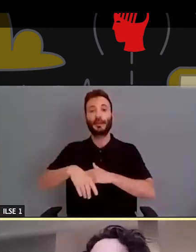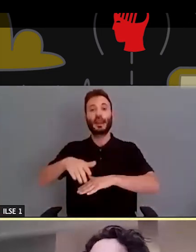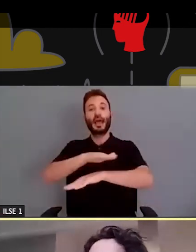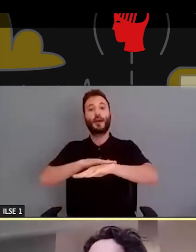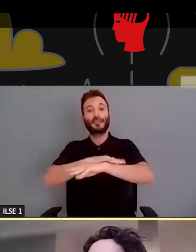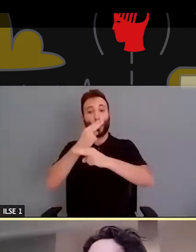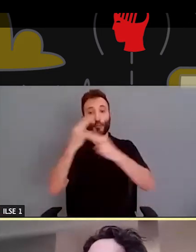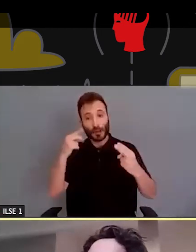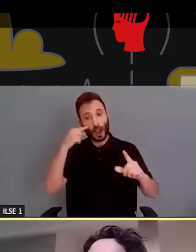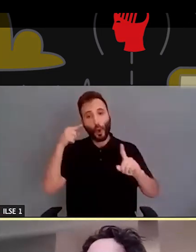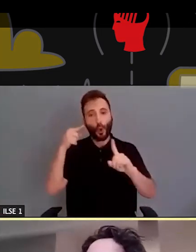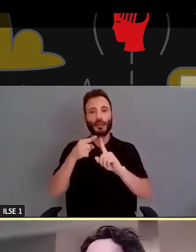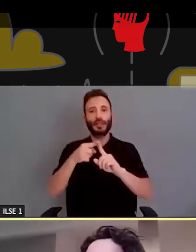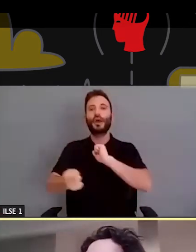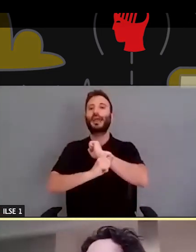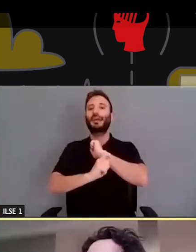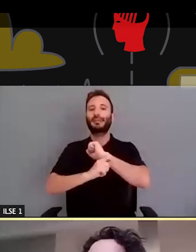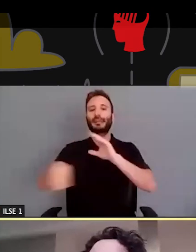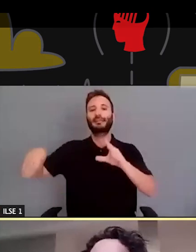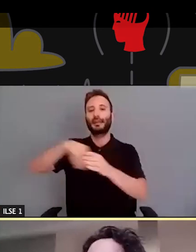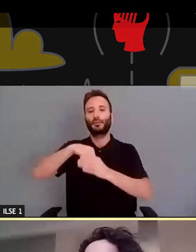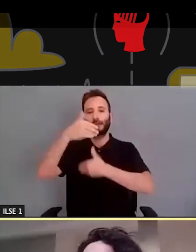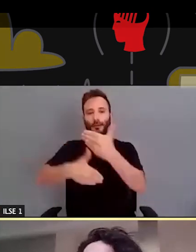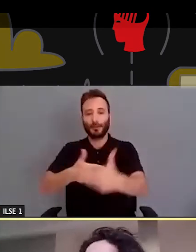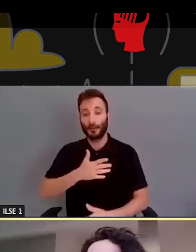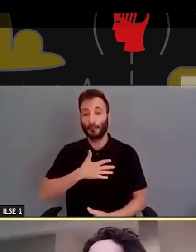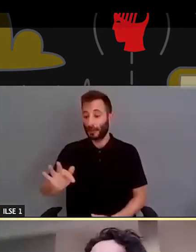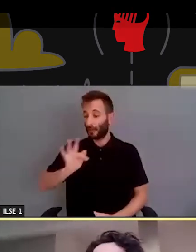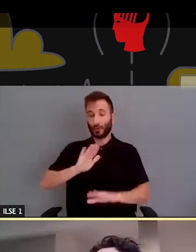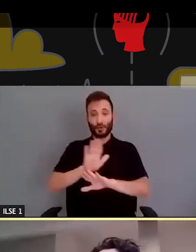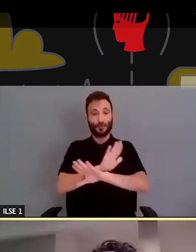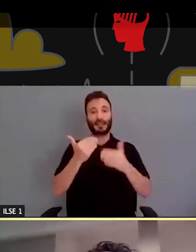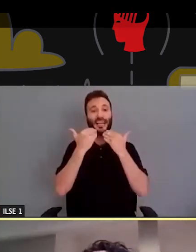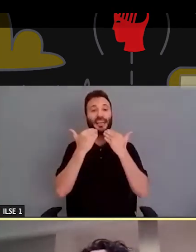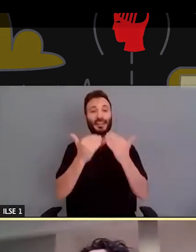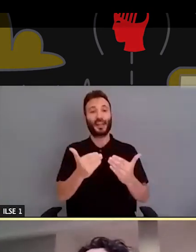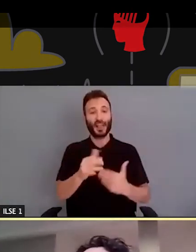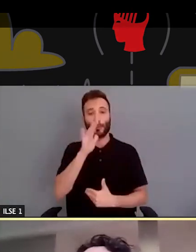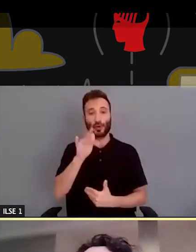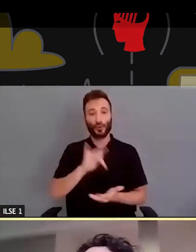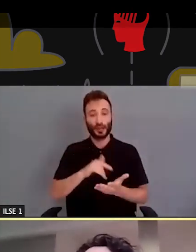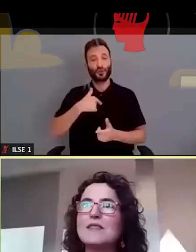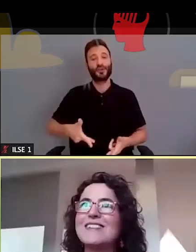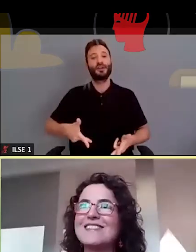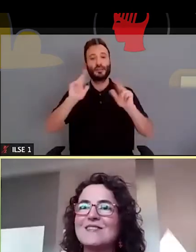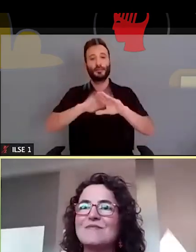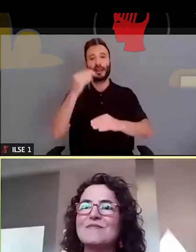marcha estas estrategias inclusivas. Y por mi parte, bueno, pues agradeceros y estoy a disposición si hay cualquier